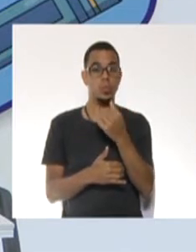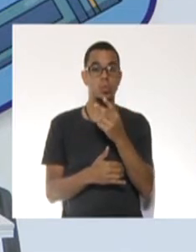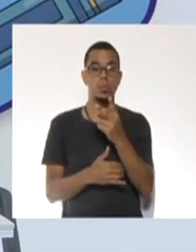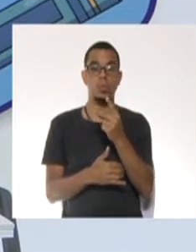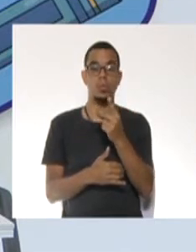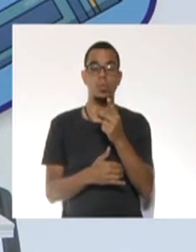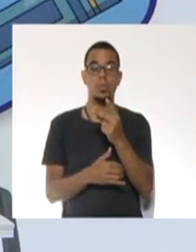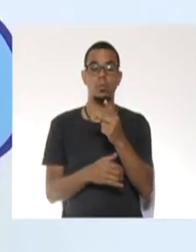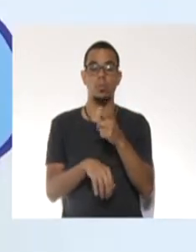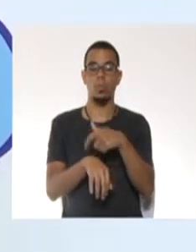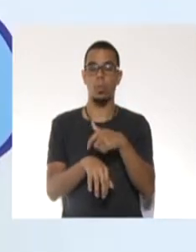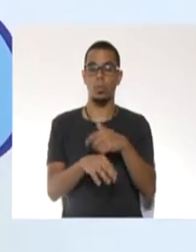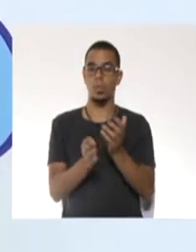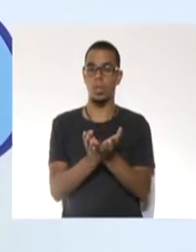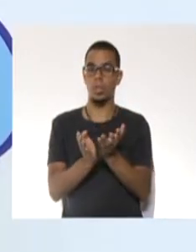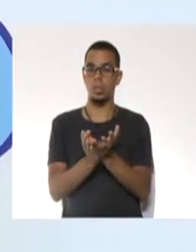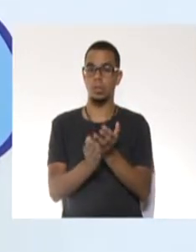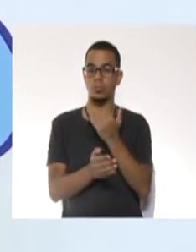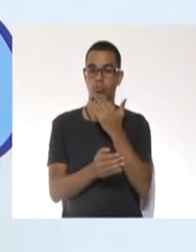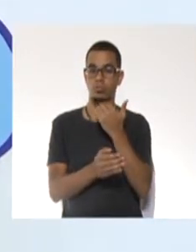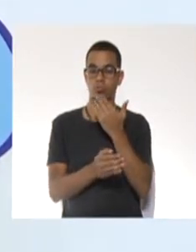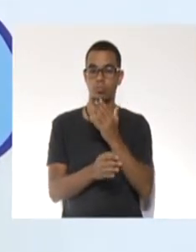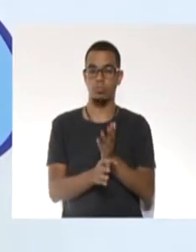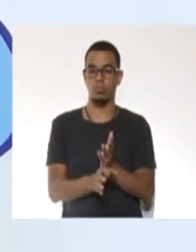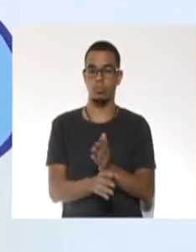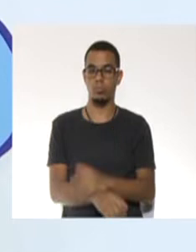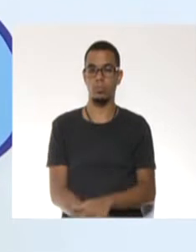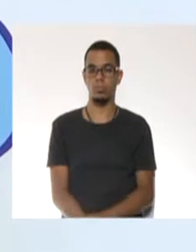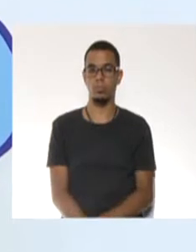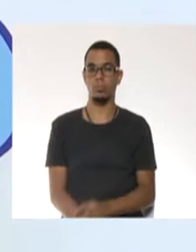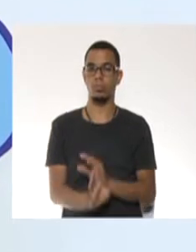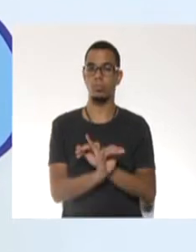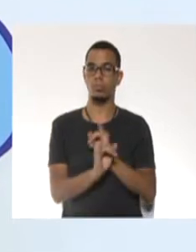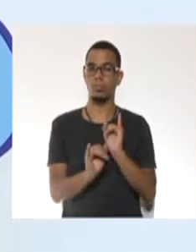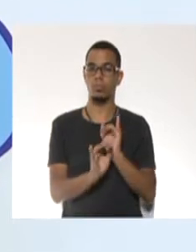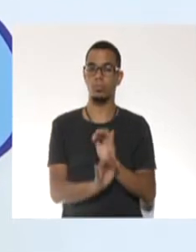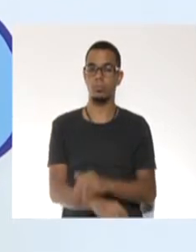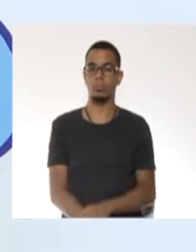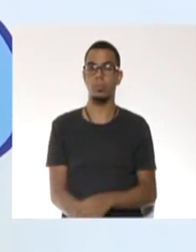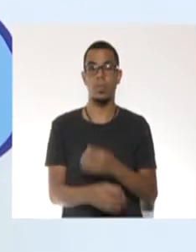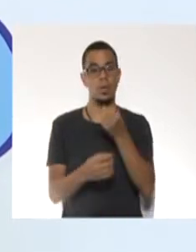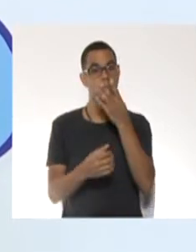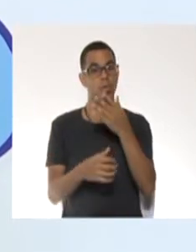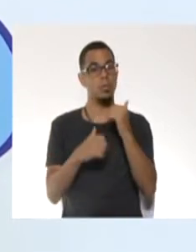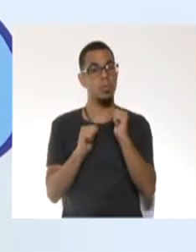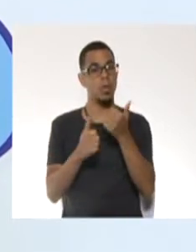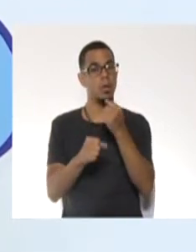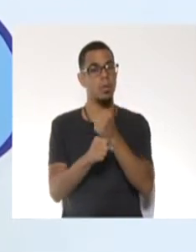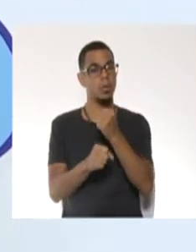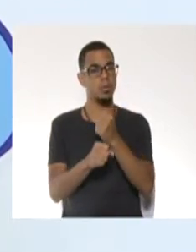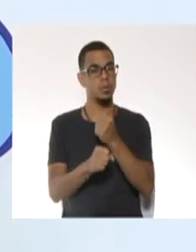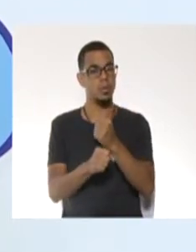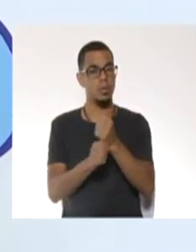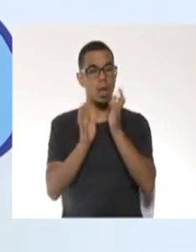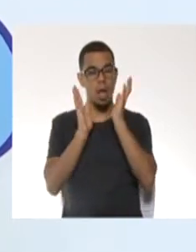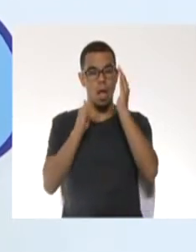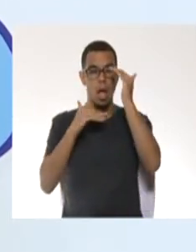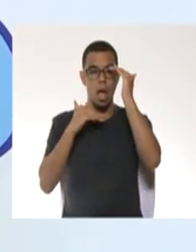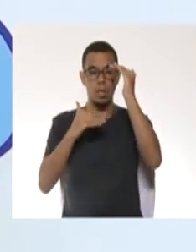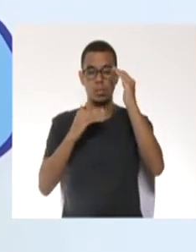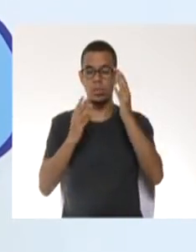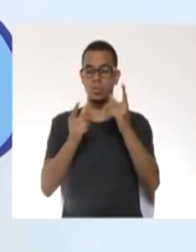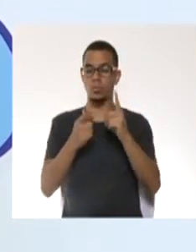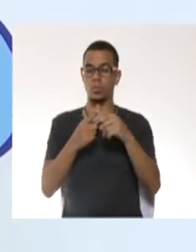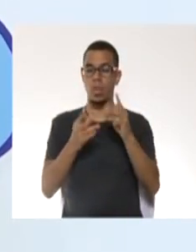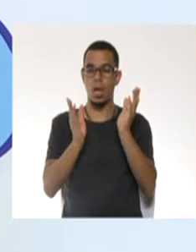segundo momento pedagógico para este año escolar, así que vamos a trabajar, poner atención a nuestras clases, hacer nuestras